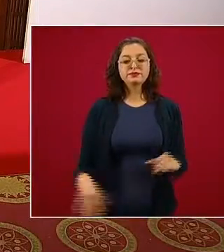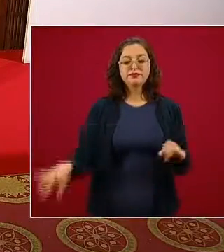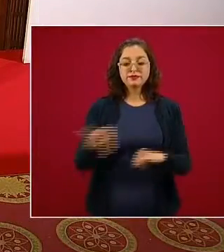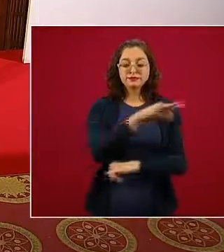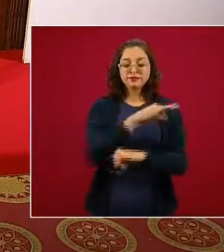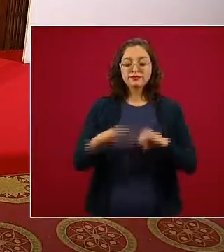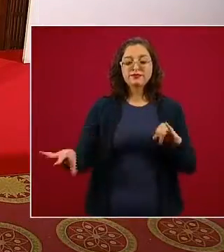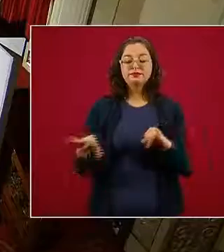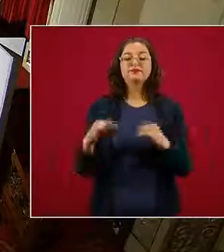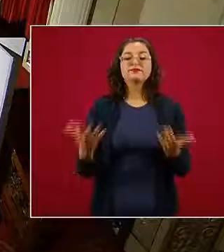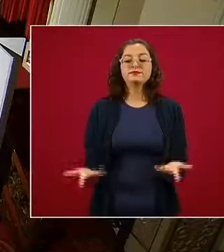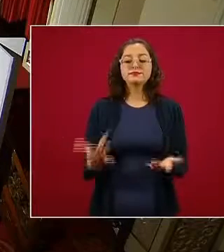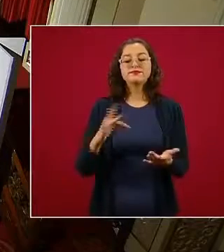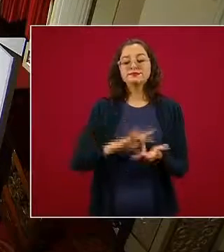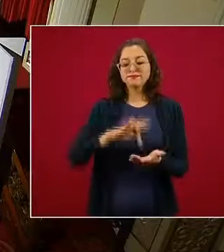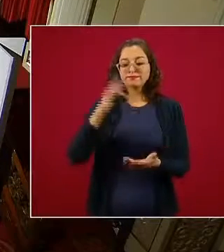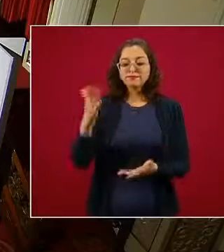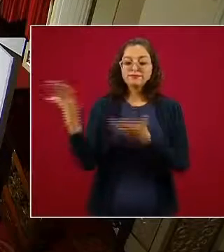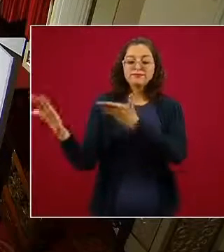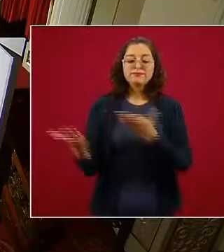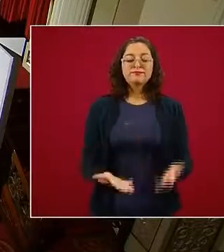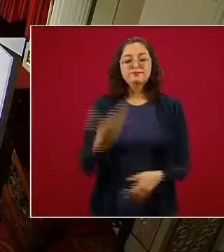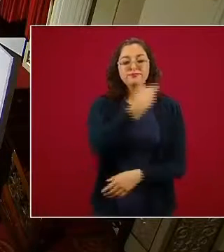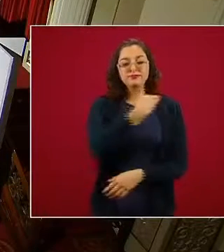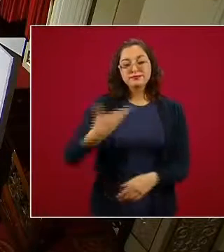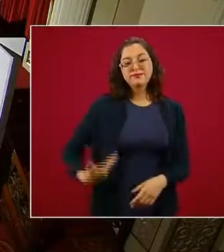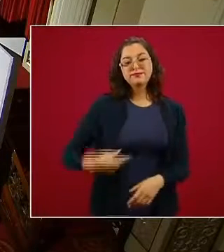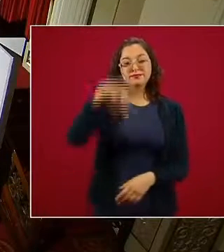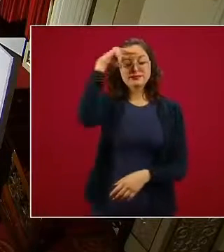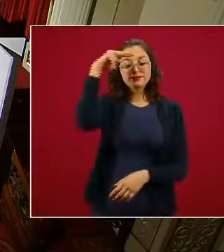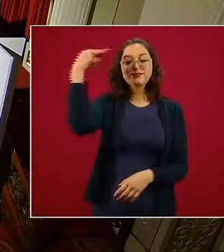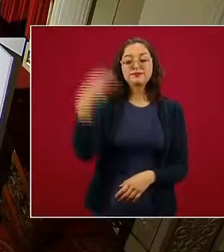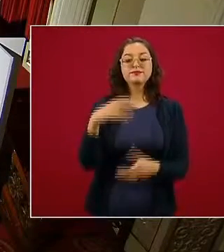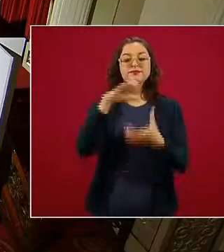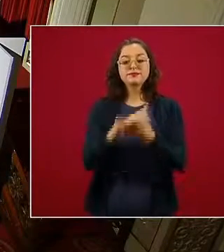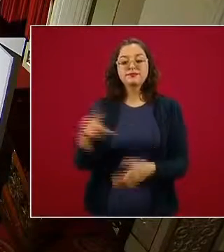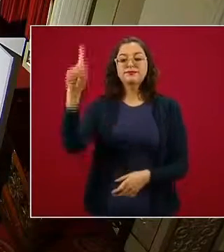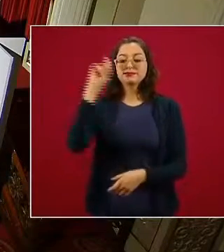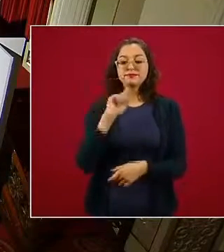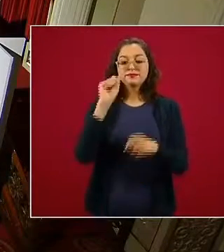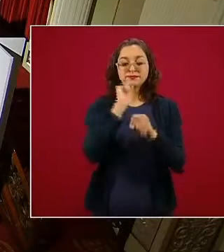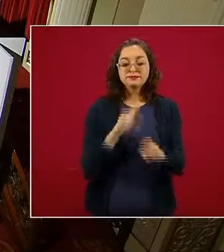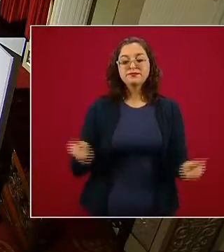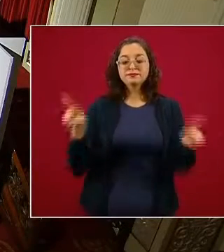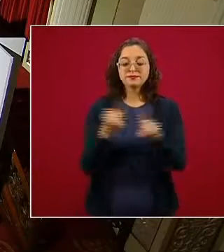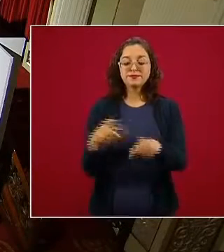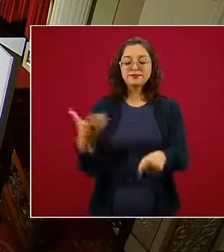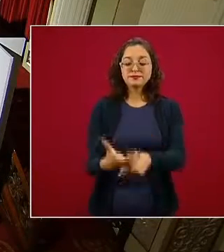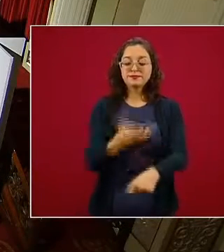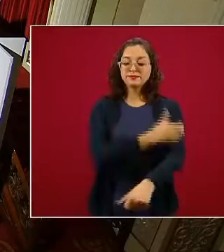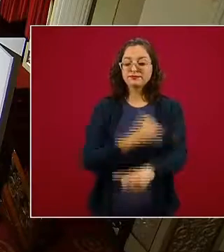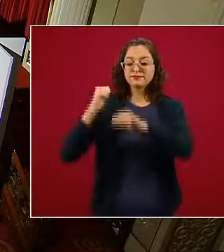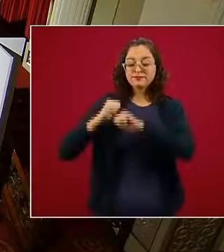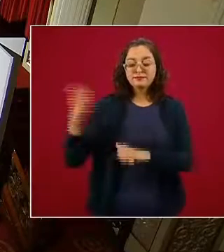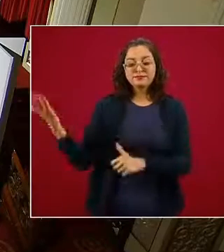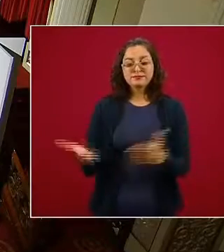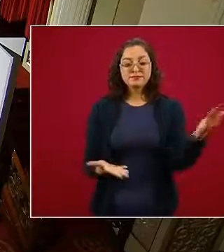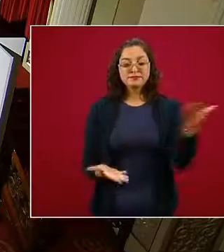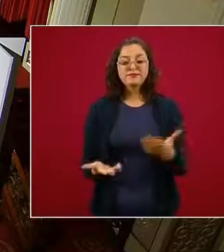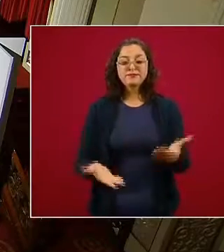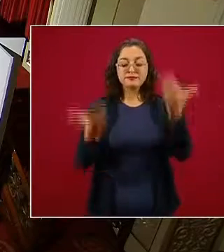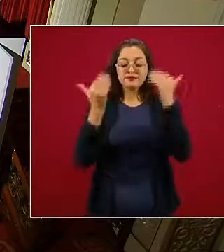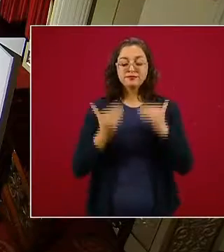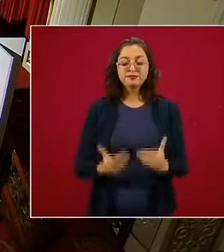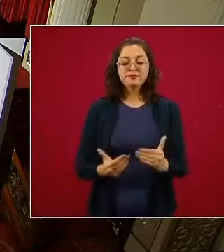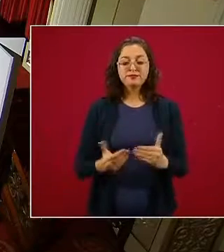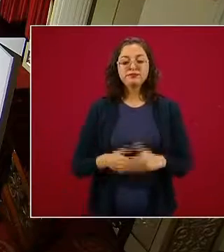Finalizamos este evento agradeciendo la asistencia del presidente de México, su esposa y funcionarios que lo acompañaron. A